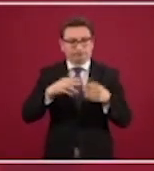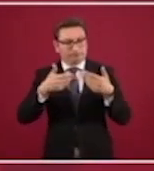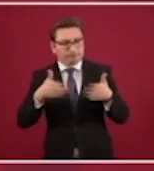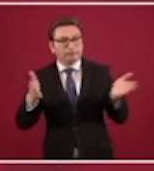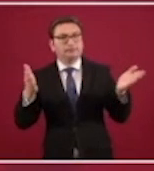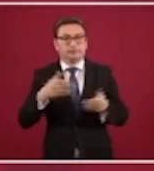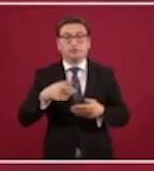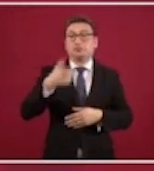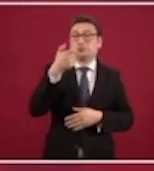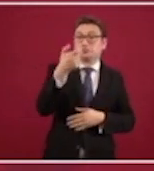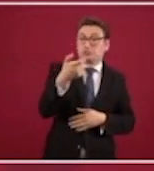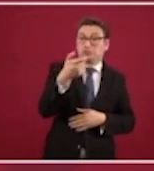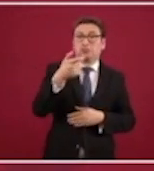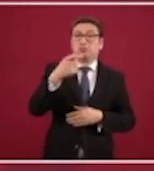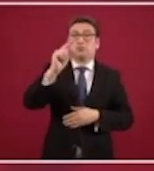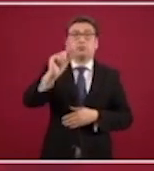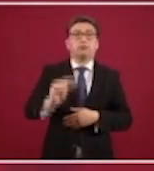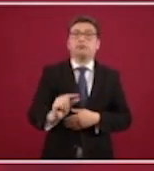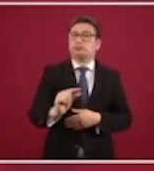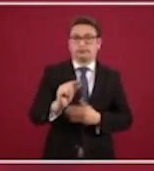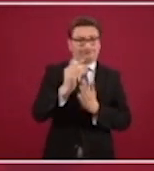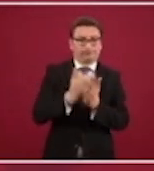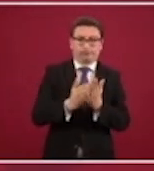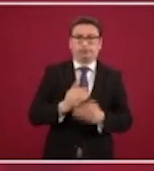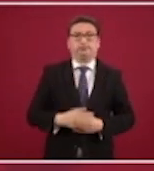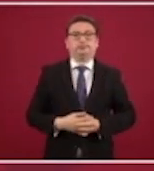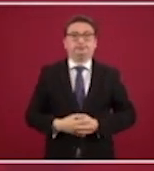a los costos mínimos.